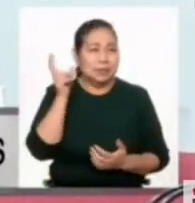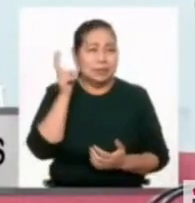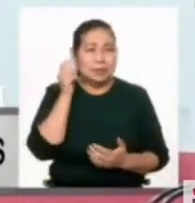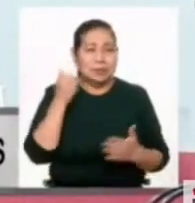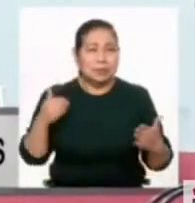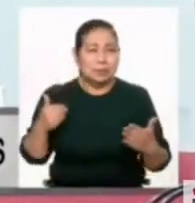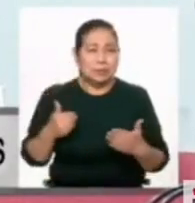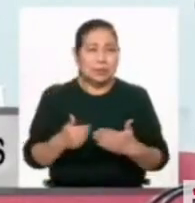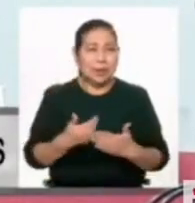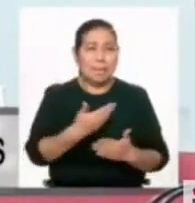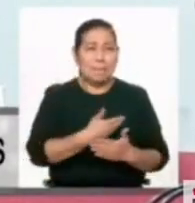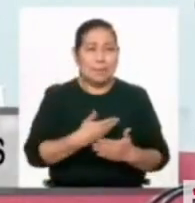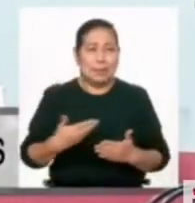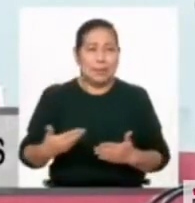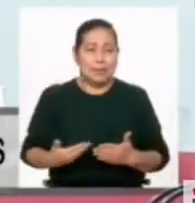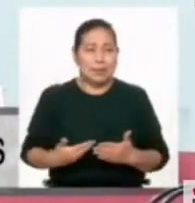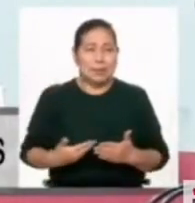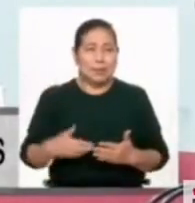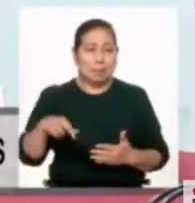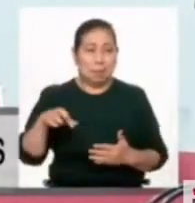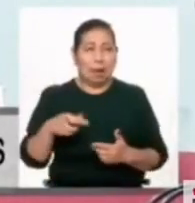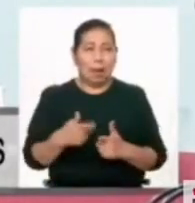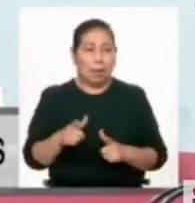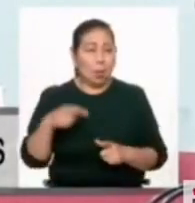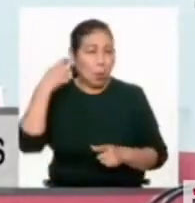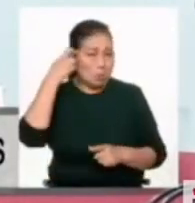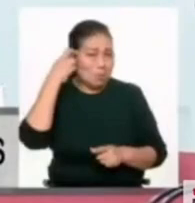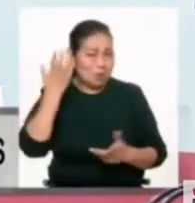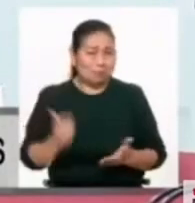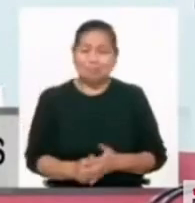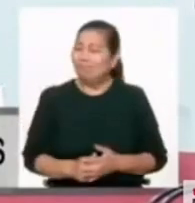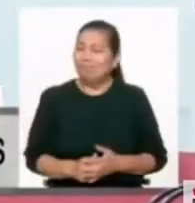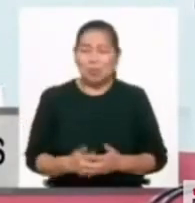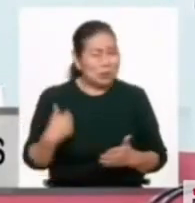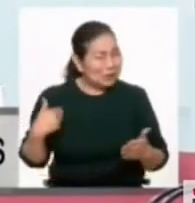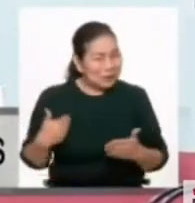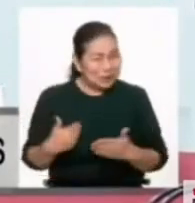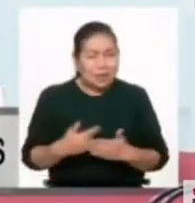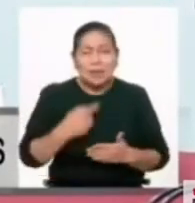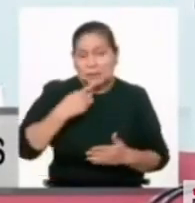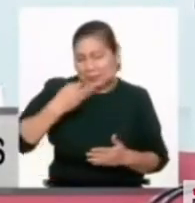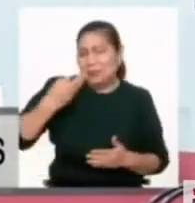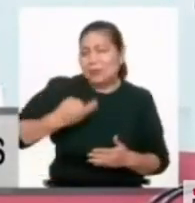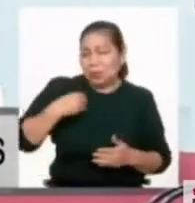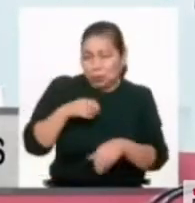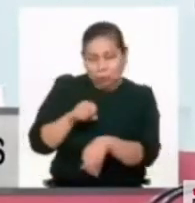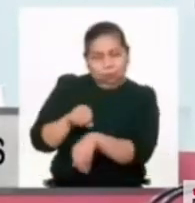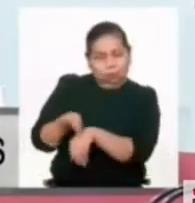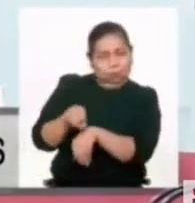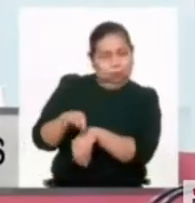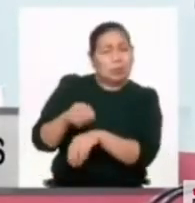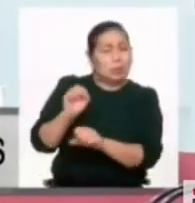¿Estuvo muy cerca al presidente y también al Partido Perú Libre? No estuve muy cerca, es verdad que lo asesoré en